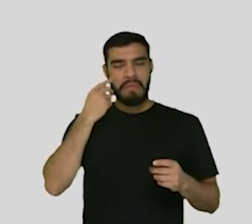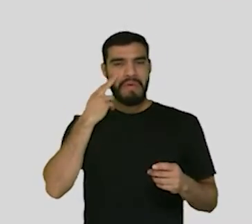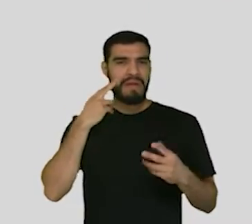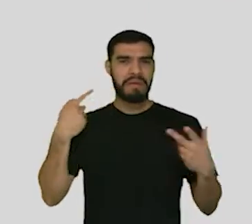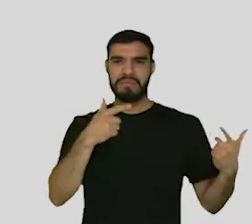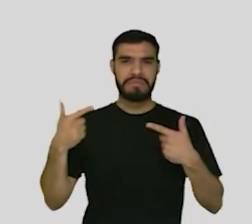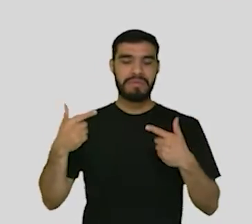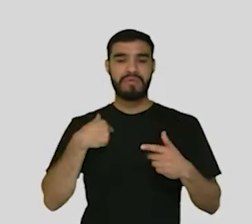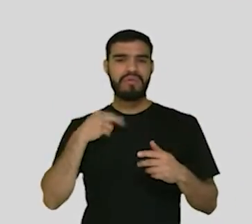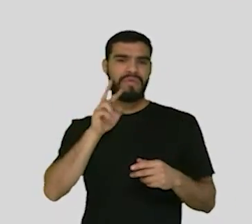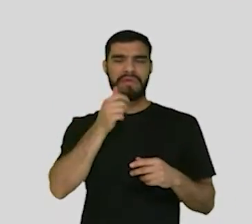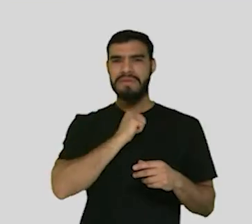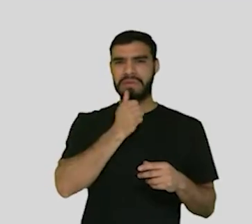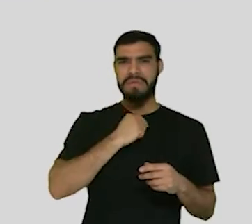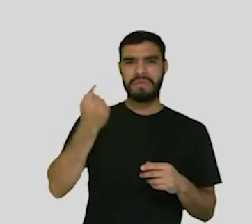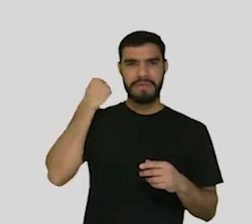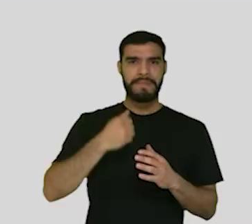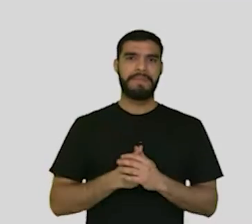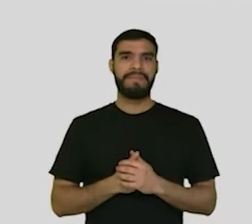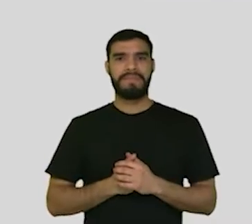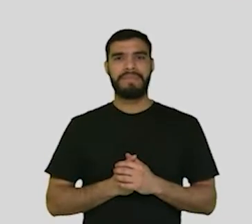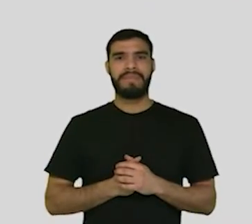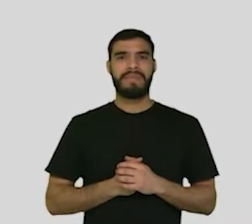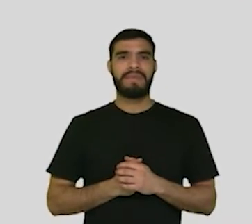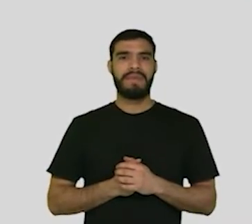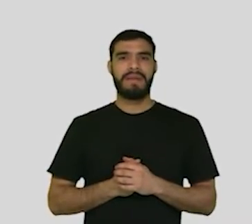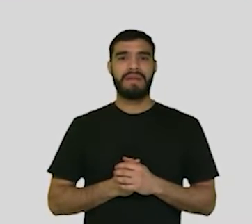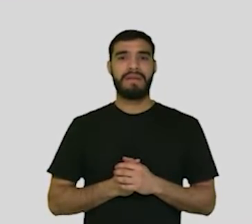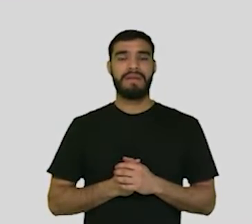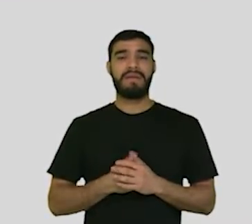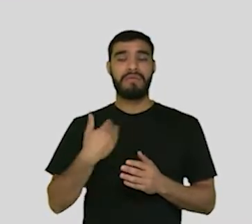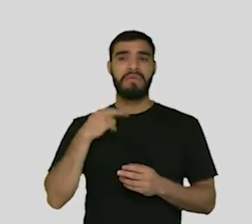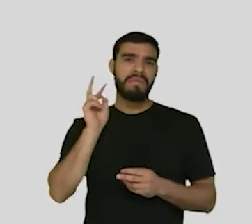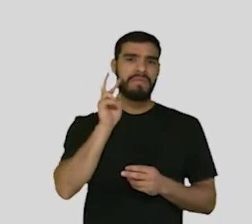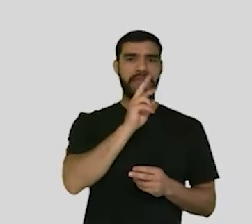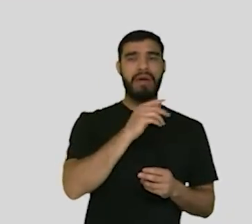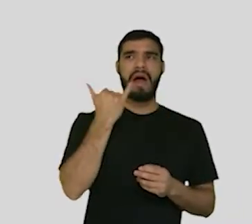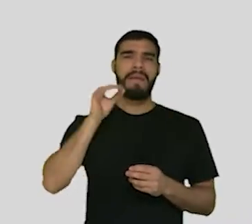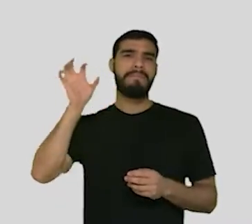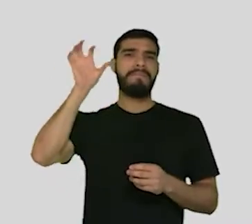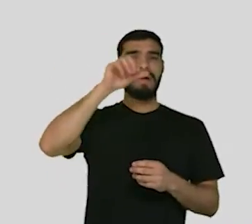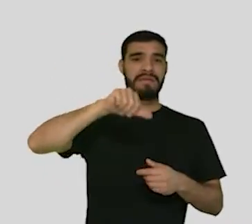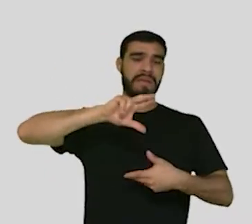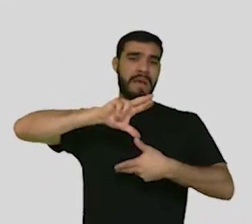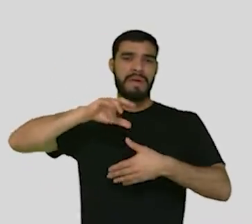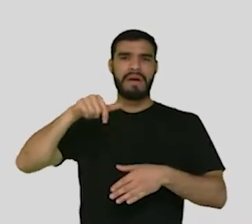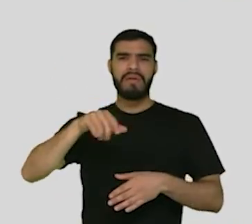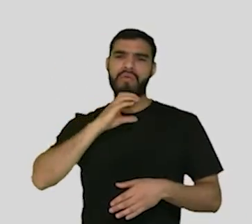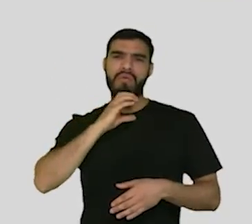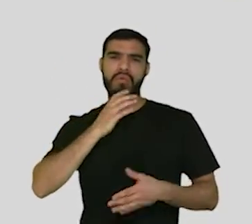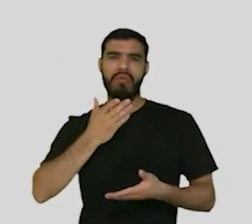estuve mirando la historia. Perdón, está más cara. Es complicado. Así. Estoy mirando la historia que pasó en varios países. Opaite tetame